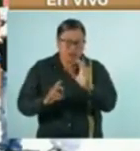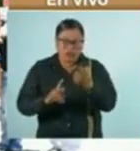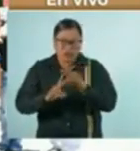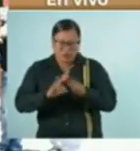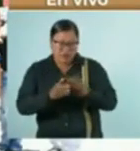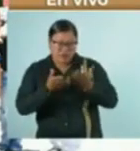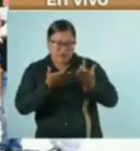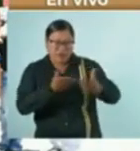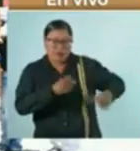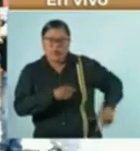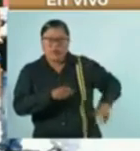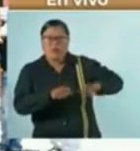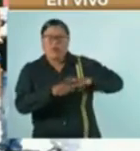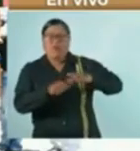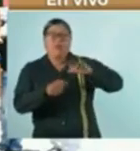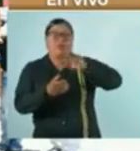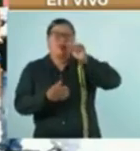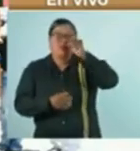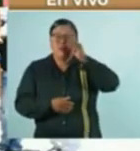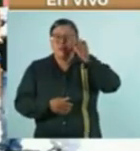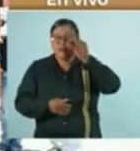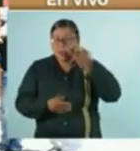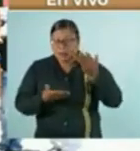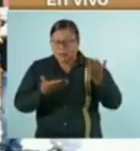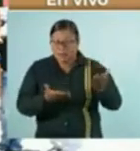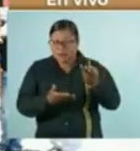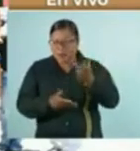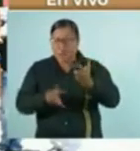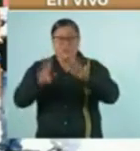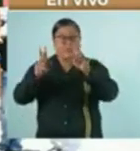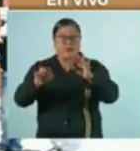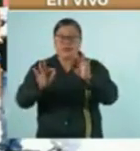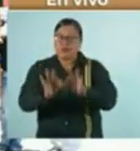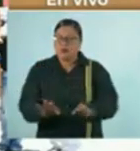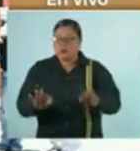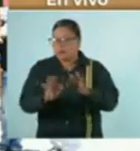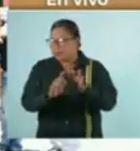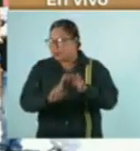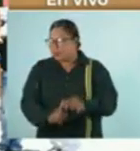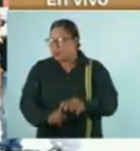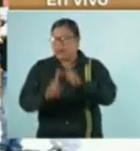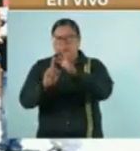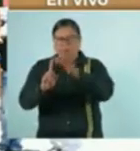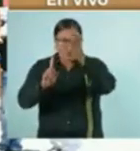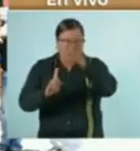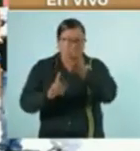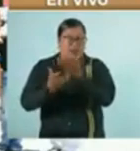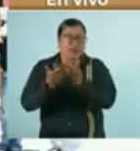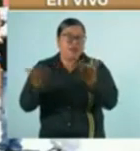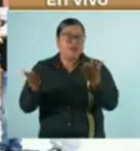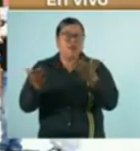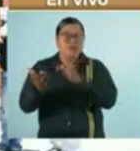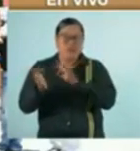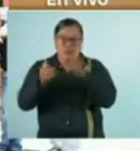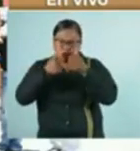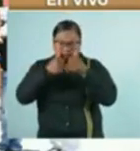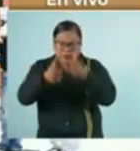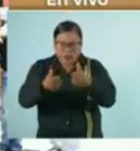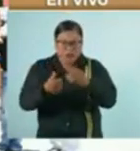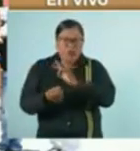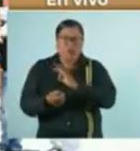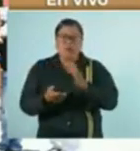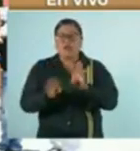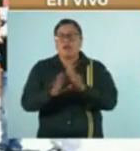del ingeniero Salomón Jara Cruz, pues sí, es un tema principal, es un tema prioritario para que se pueda atender, se pueda